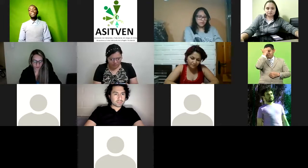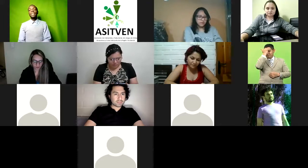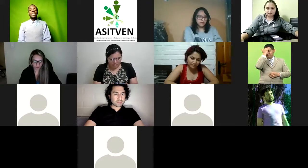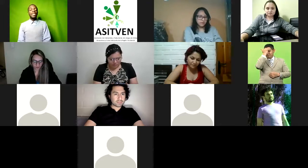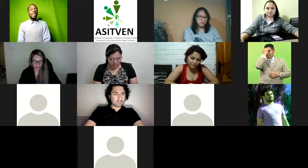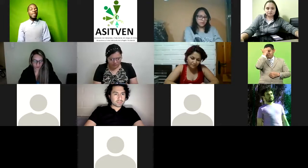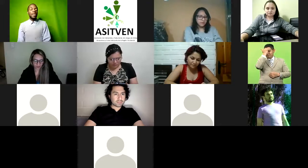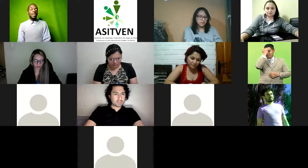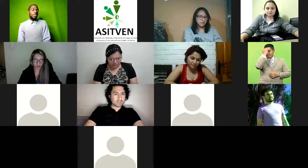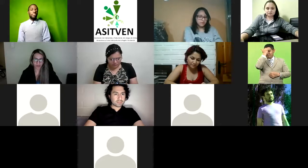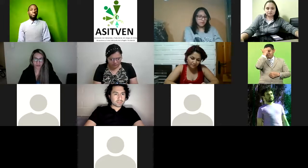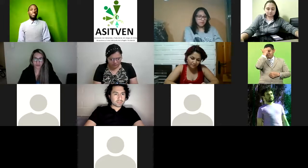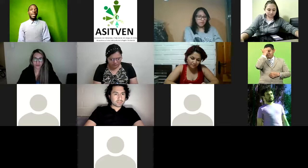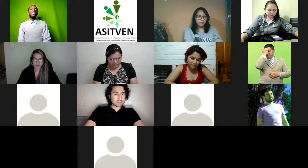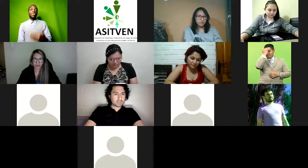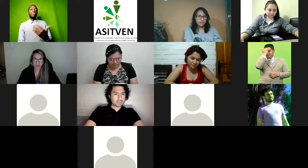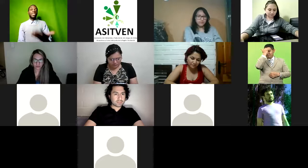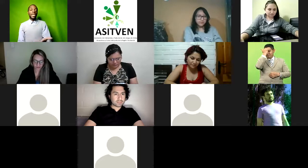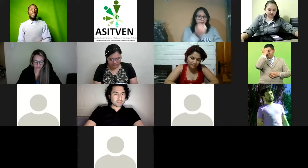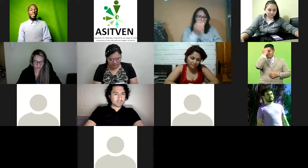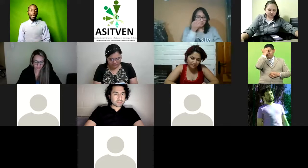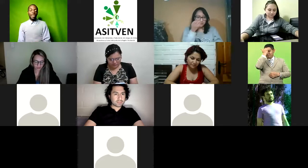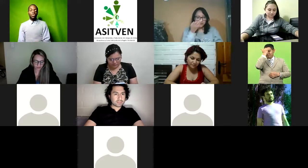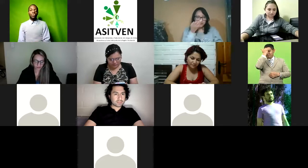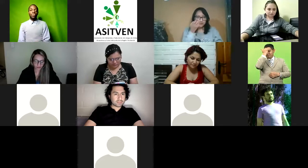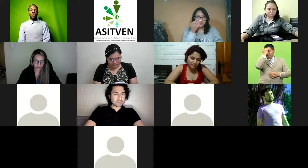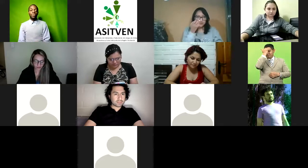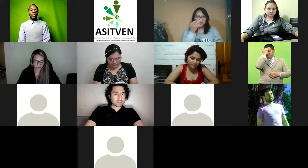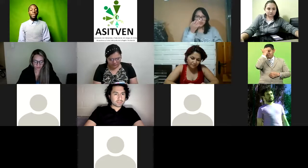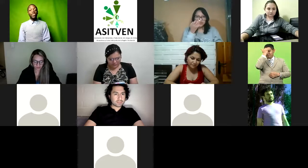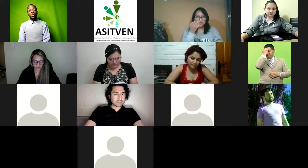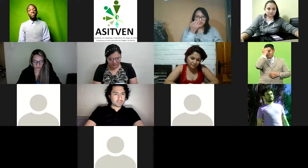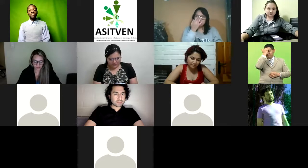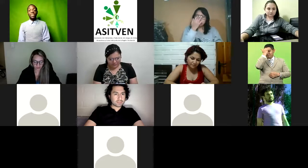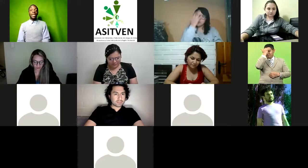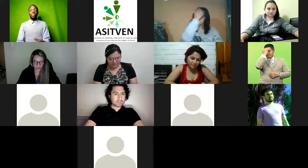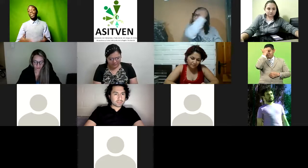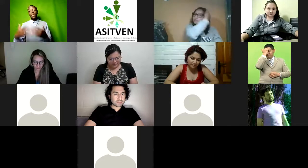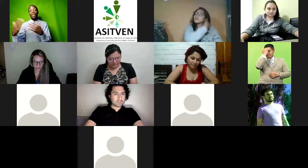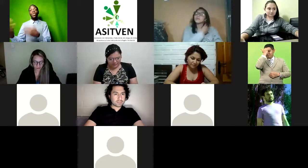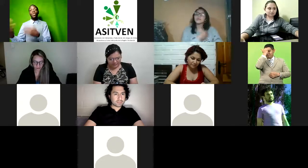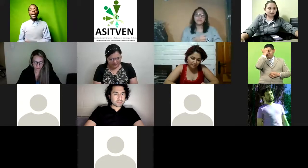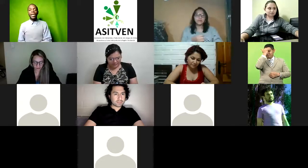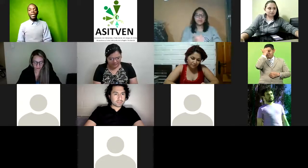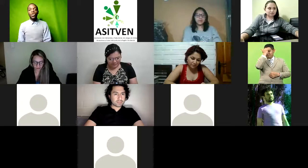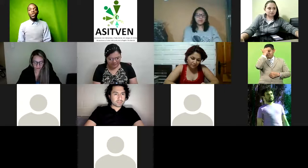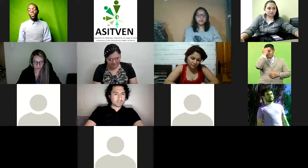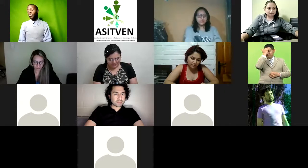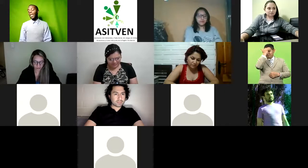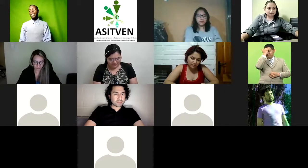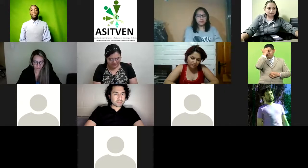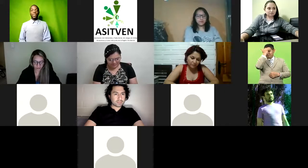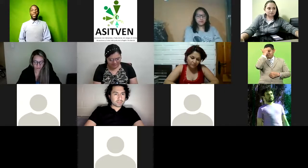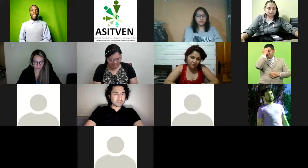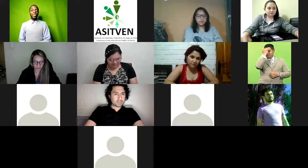realización y ya consiguiente sería su emisión y después llevarlo a terrenos como